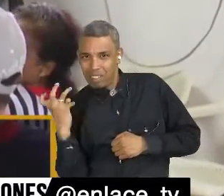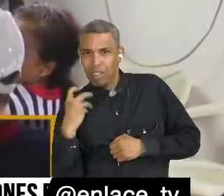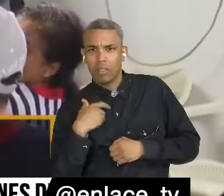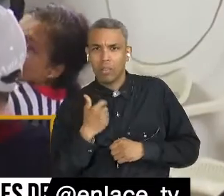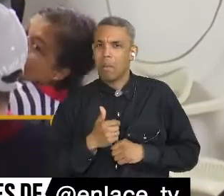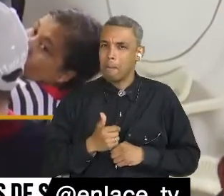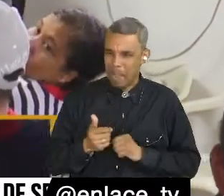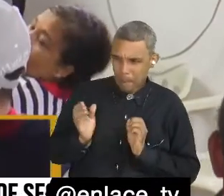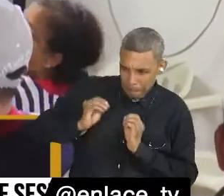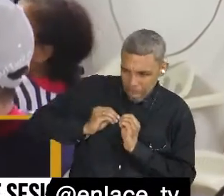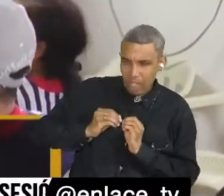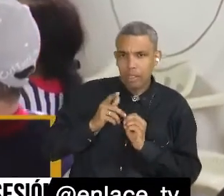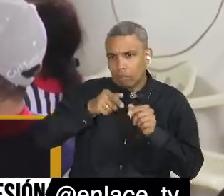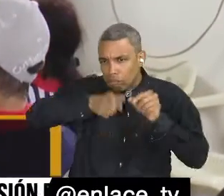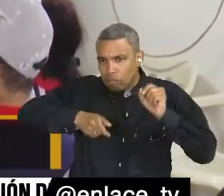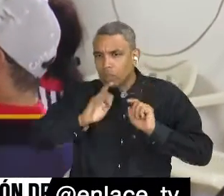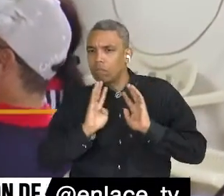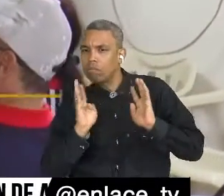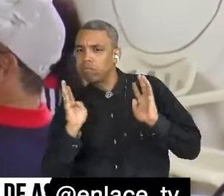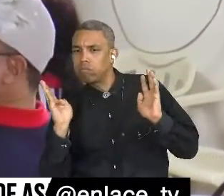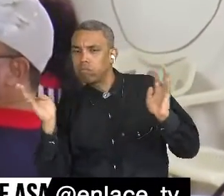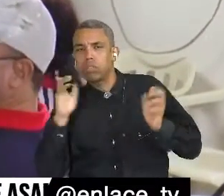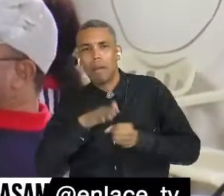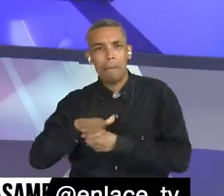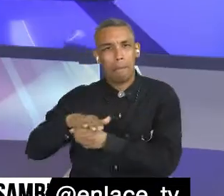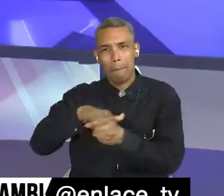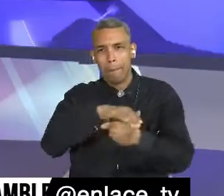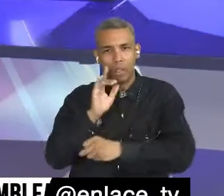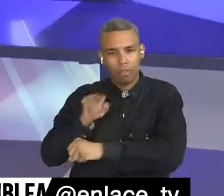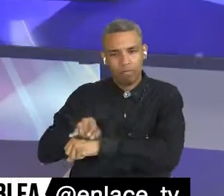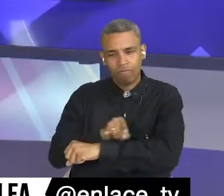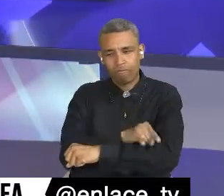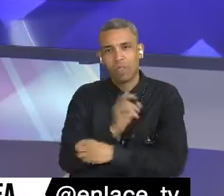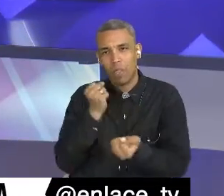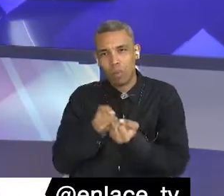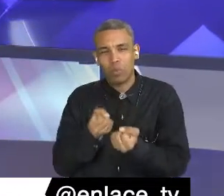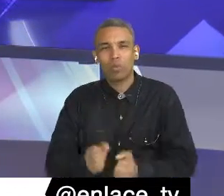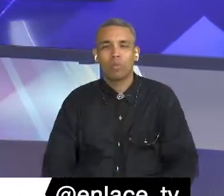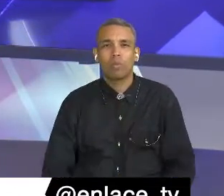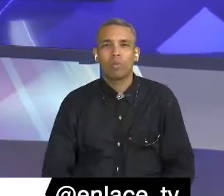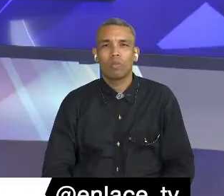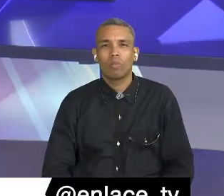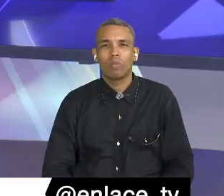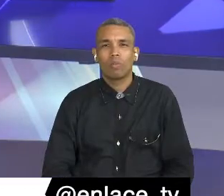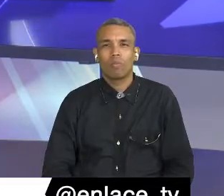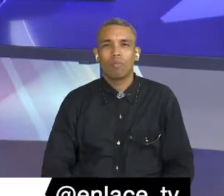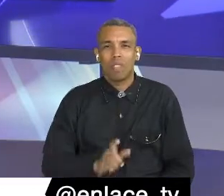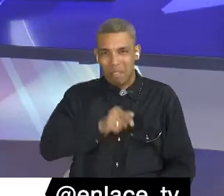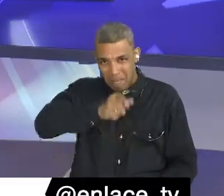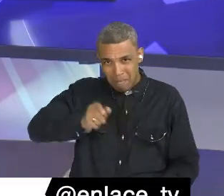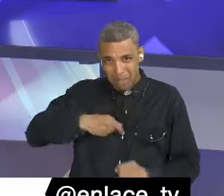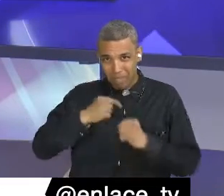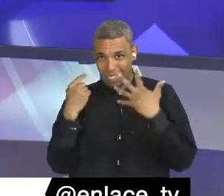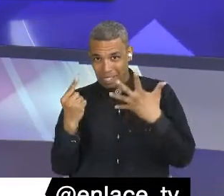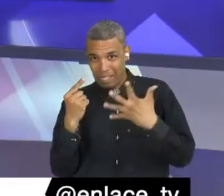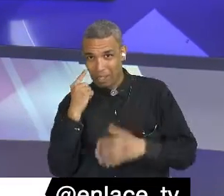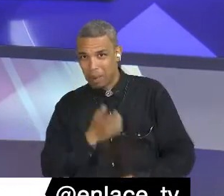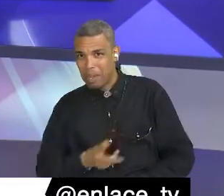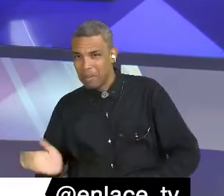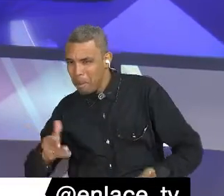que estará en las diferentes comunas del puerto petrolero. Cuando talaban árboles para aplanar un terreno y